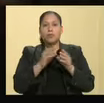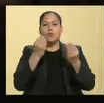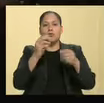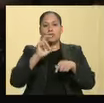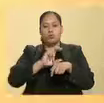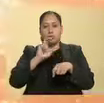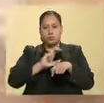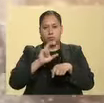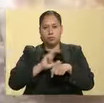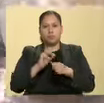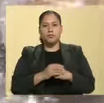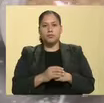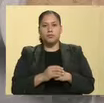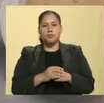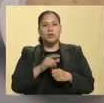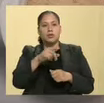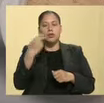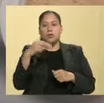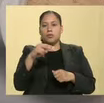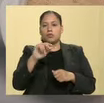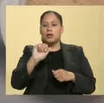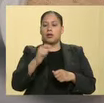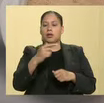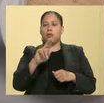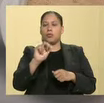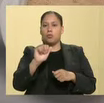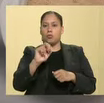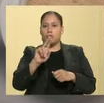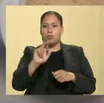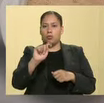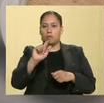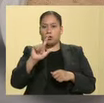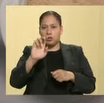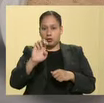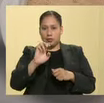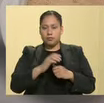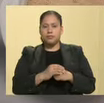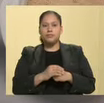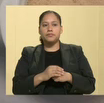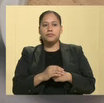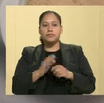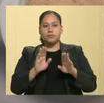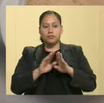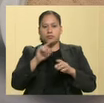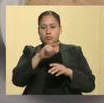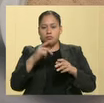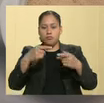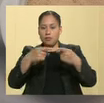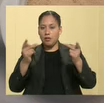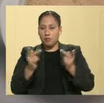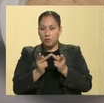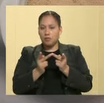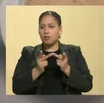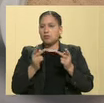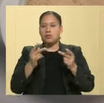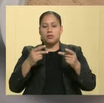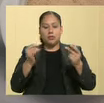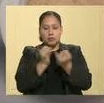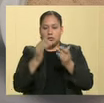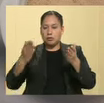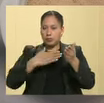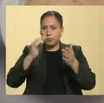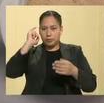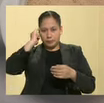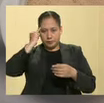huevos. Se llaman aguauques. Es un platillo también de la era prehispánica. Luego